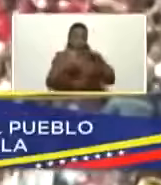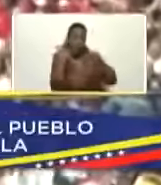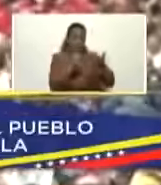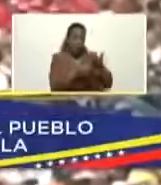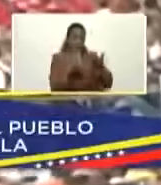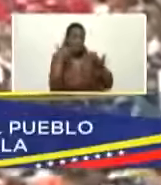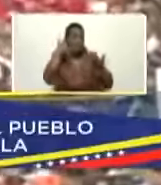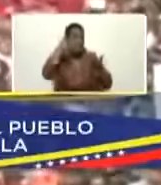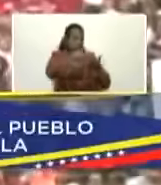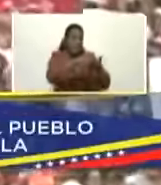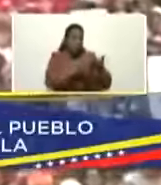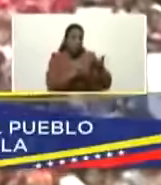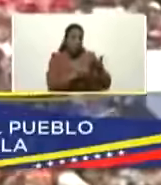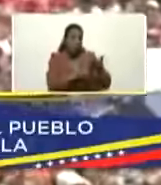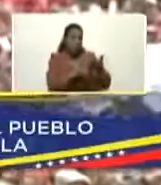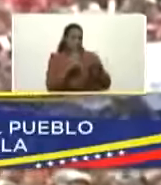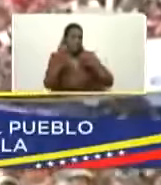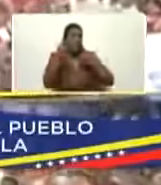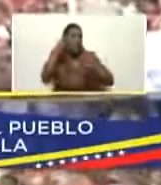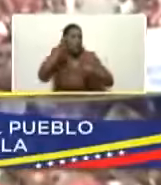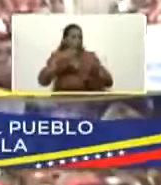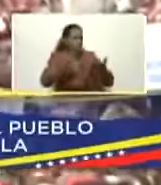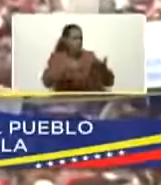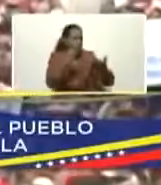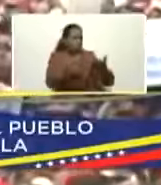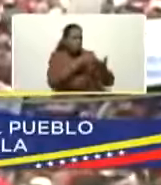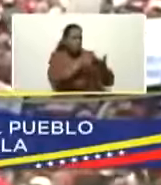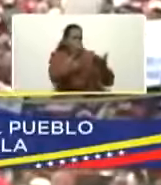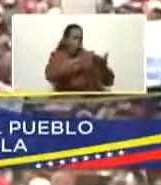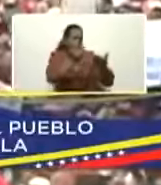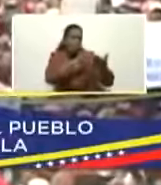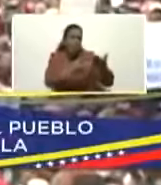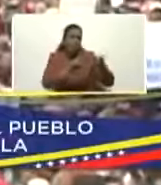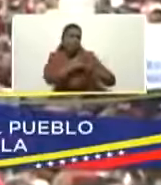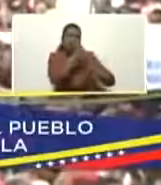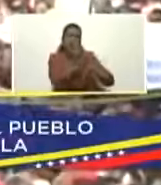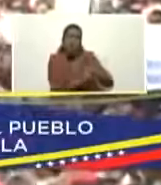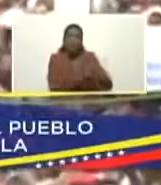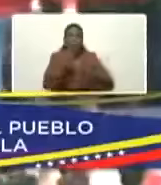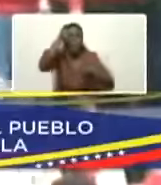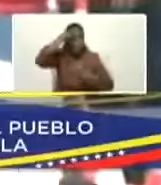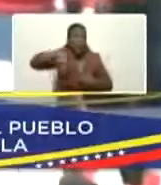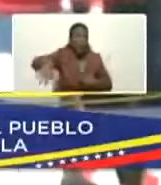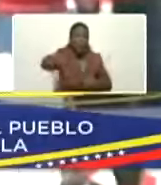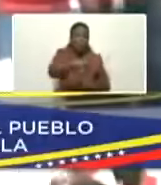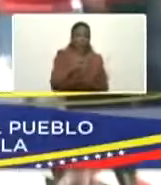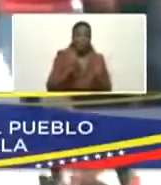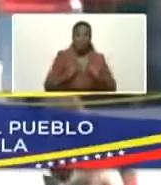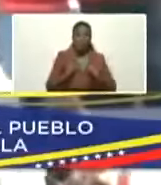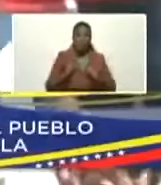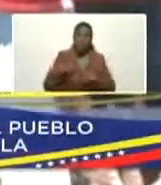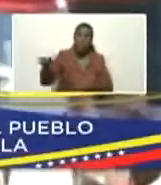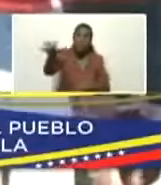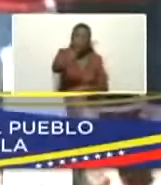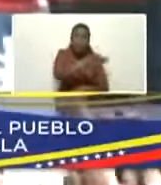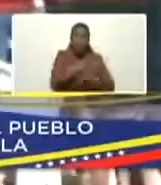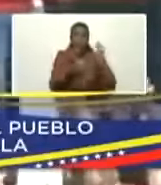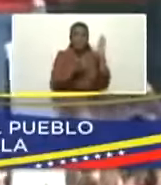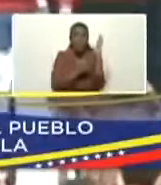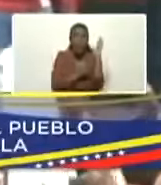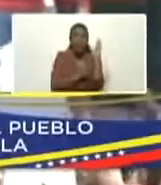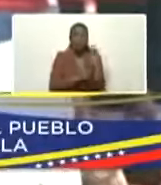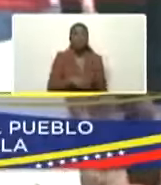real de la inmensa movilización, de la fuerza del pueblo, de toda la